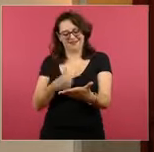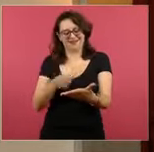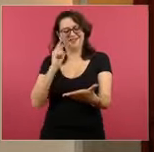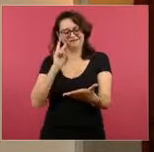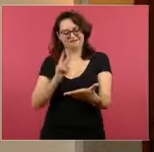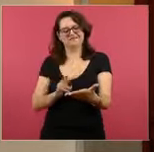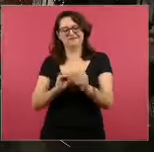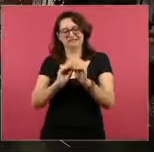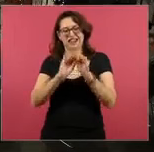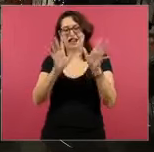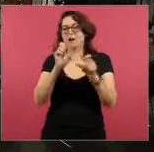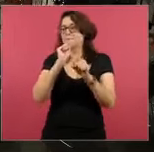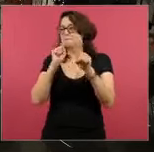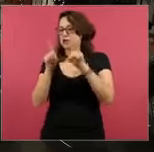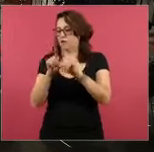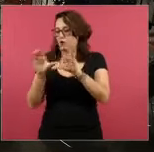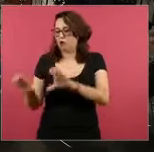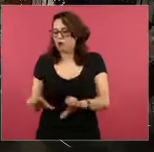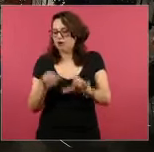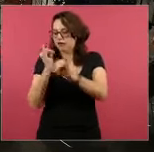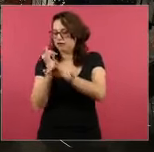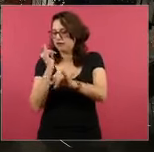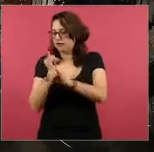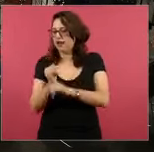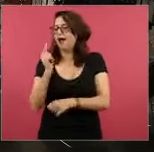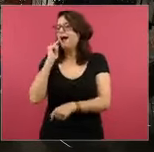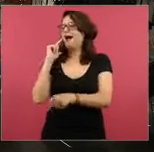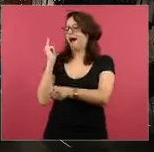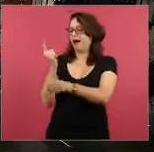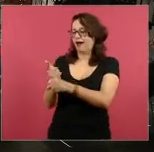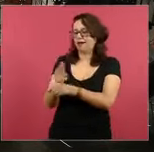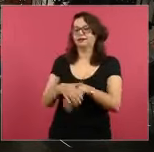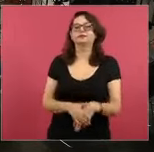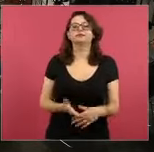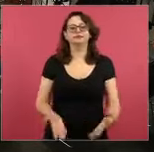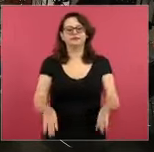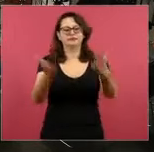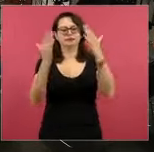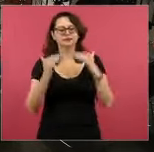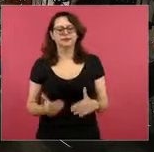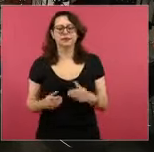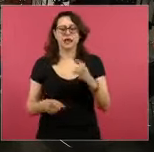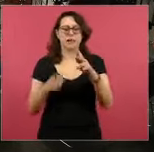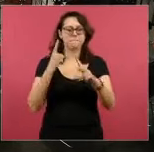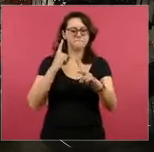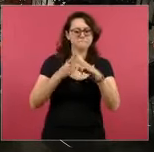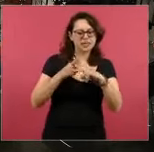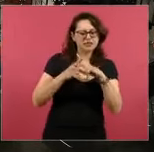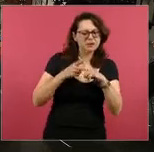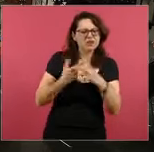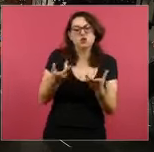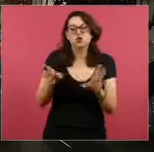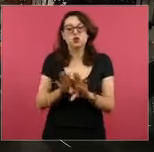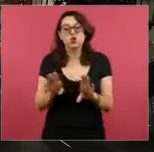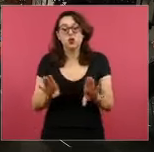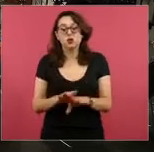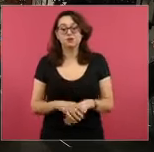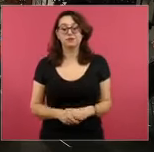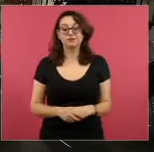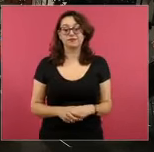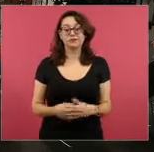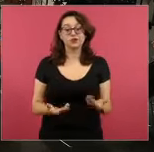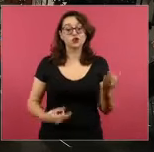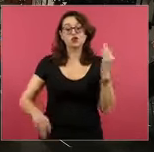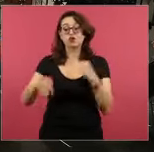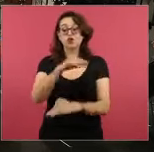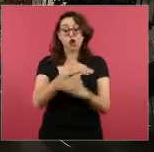en la computadora. Ahora bien, ¿qué van a aprender de matemáticas? Toda nuestra vida es relacionada con las matemáticas. Desde que respiro,